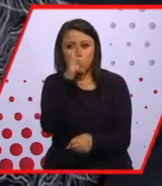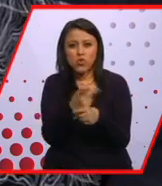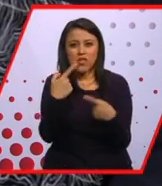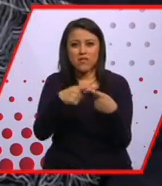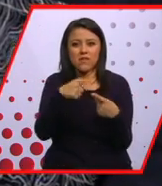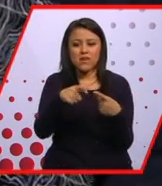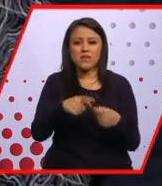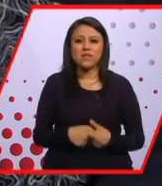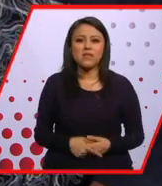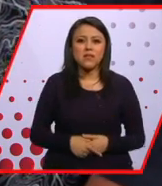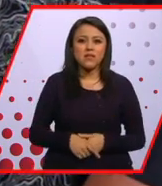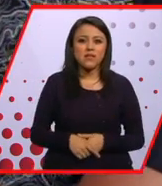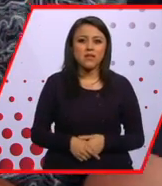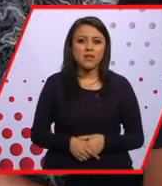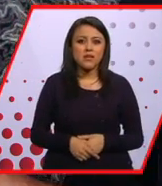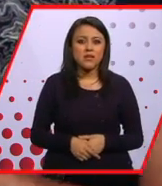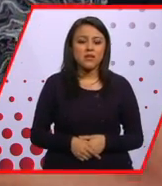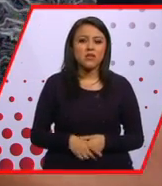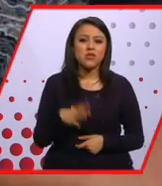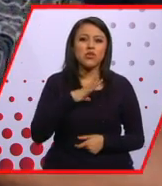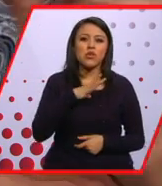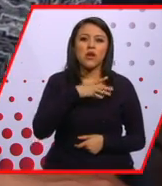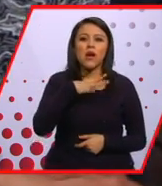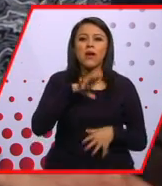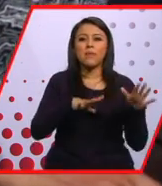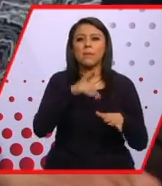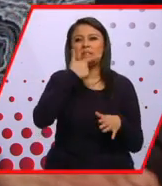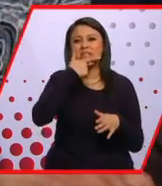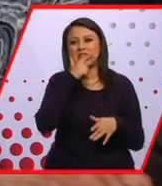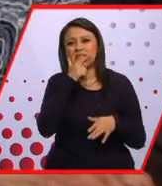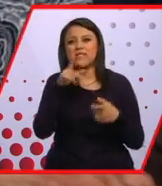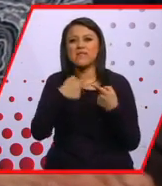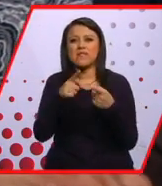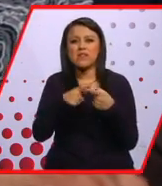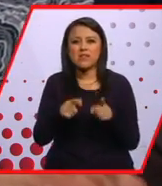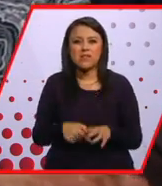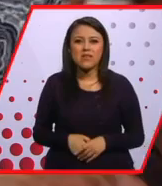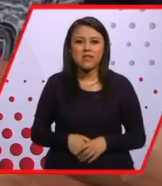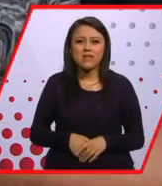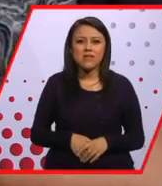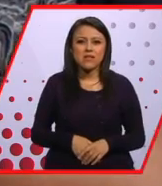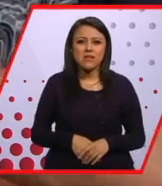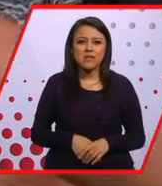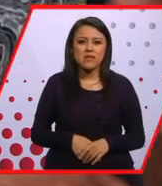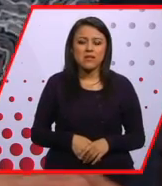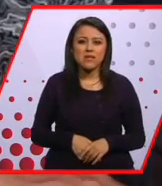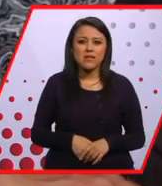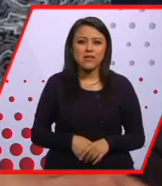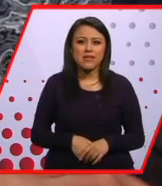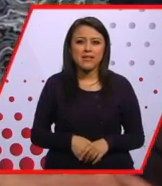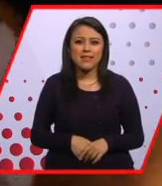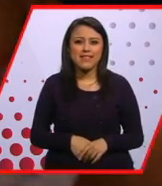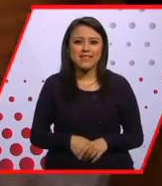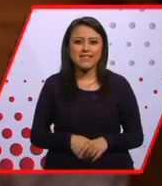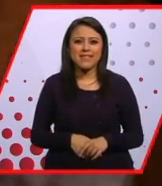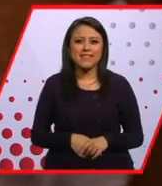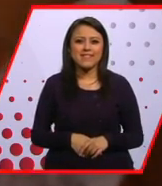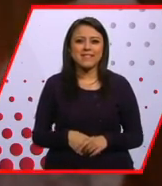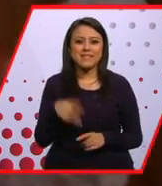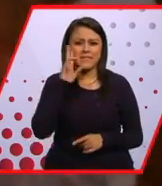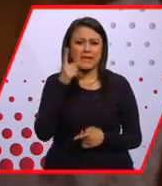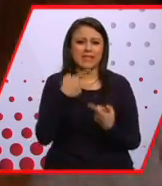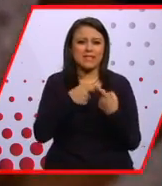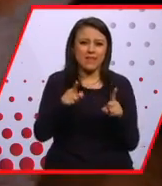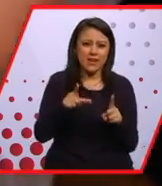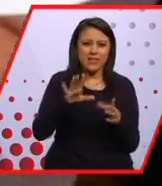árabe que inglés o español, porque usted escribe a izquierda a la derecha, nosotros a la derecha a la izquierda. Está diferente,